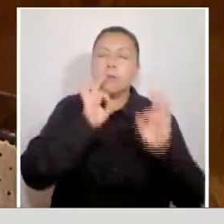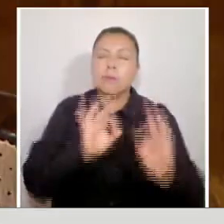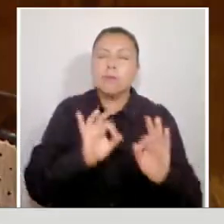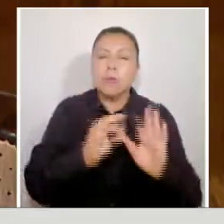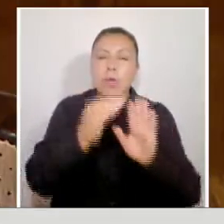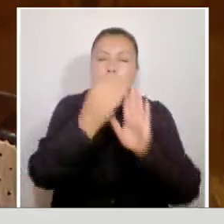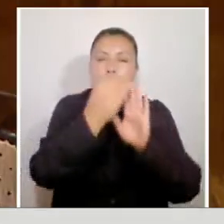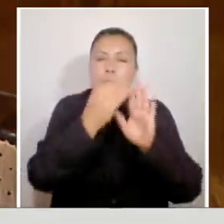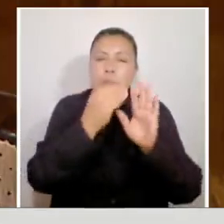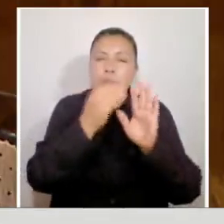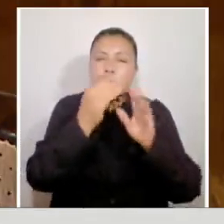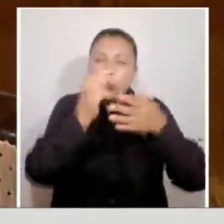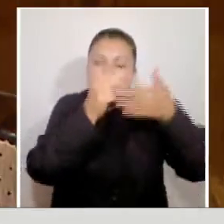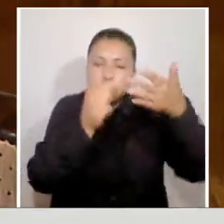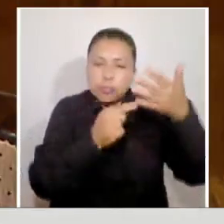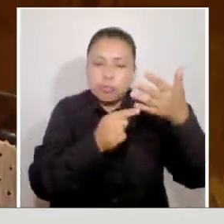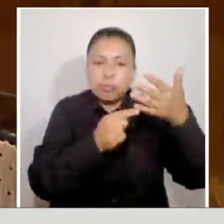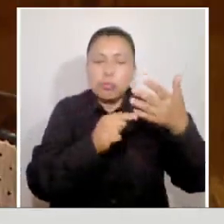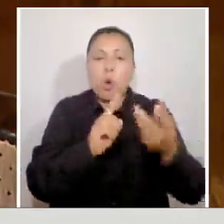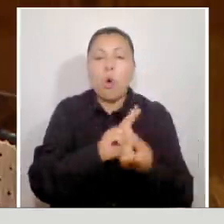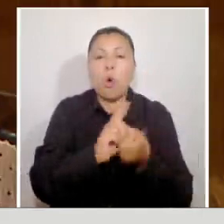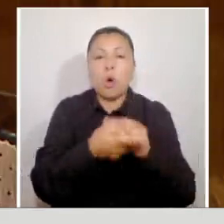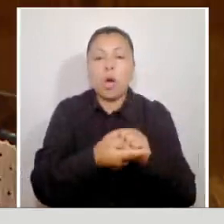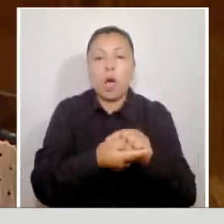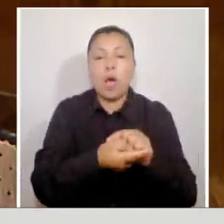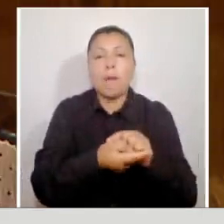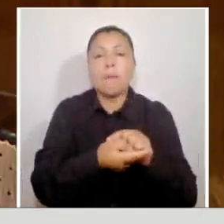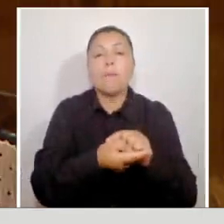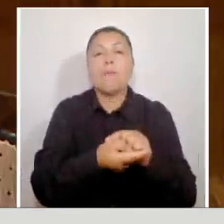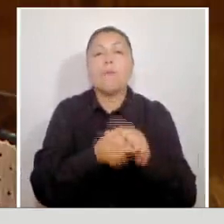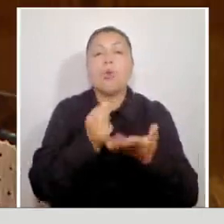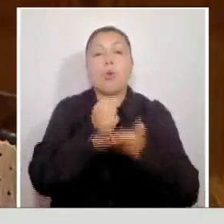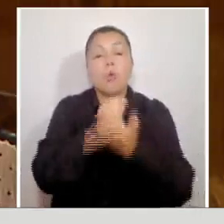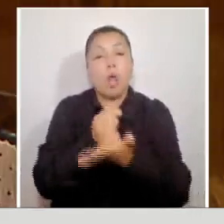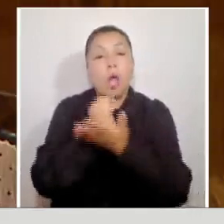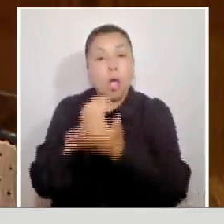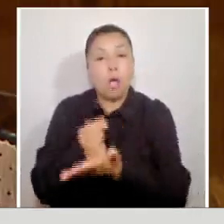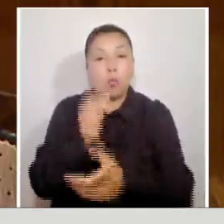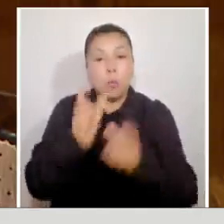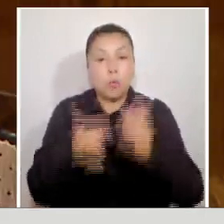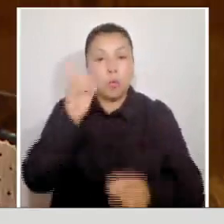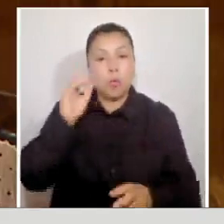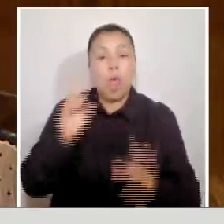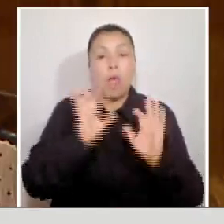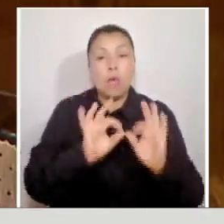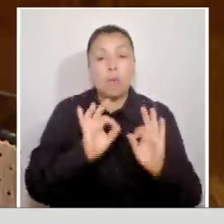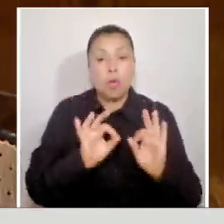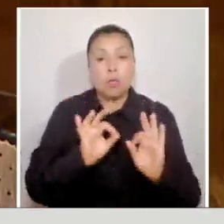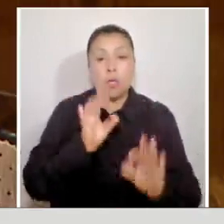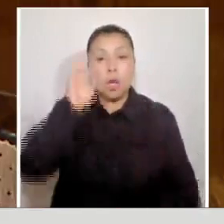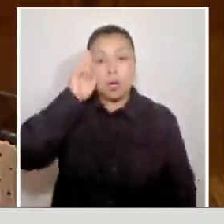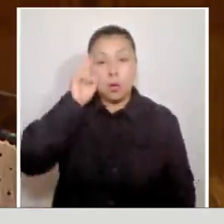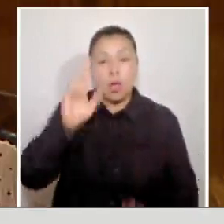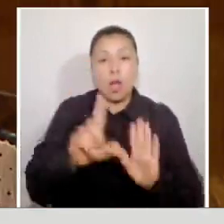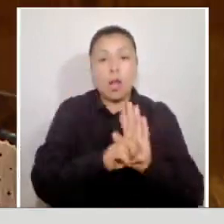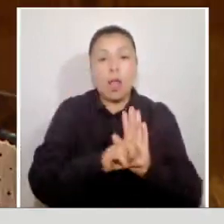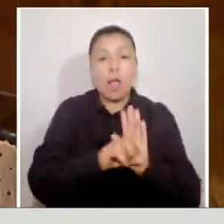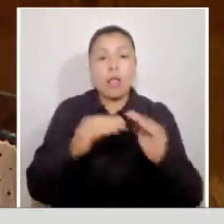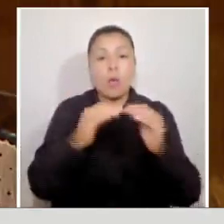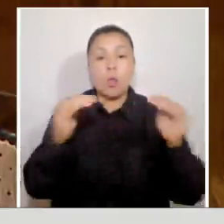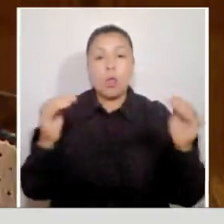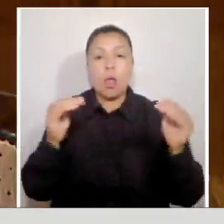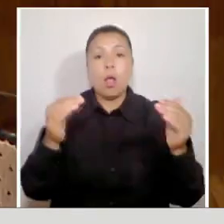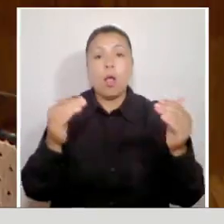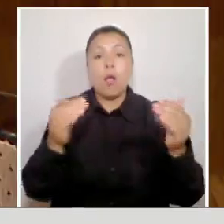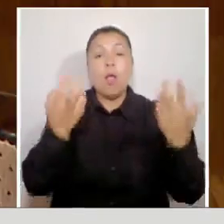otorgamiento o renovación de Tales ayudas sobre el particular cabe recordar que la ley sobre igualdad de